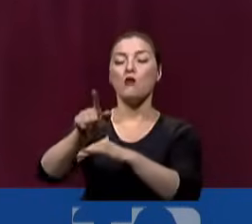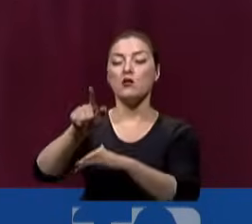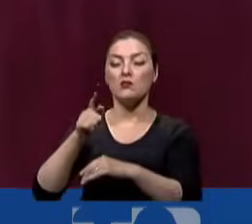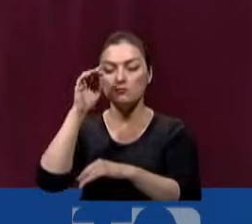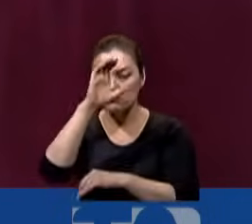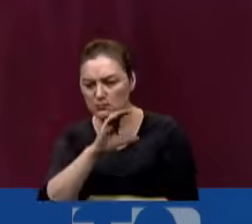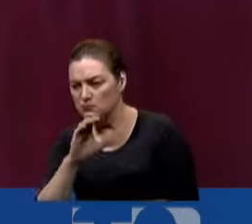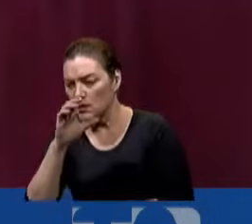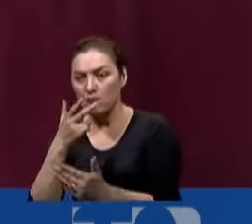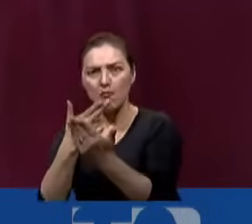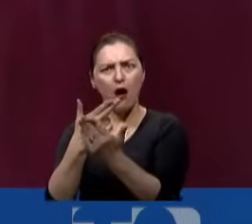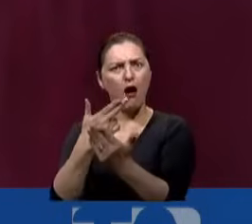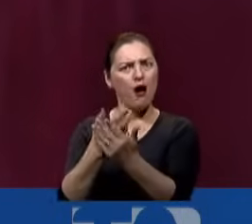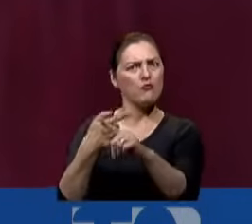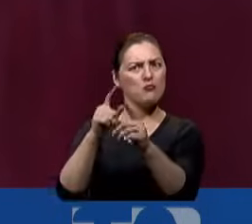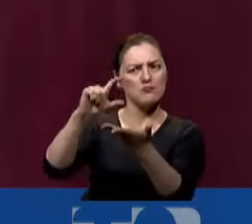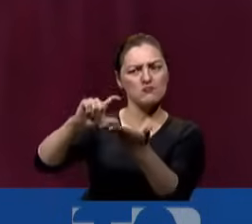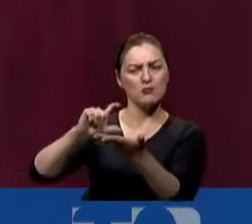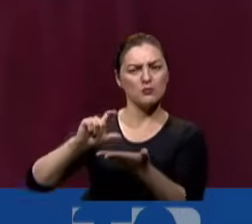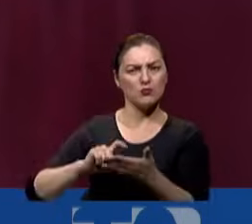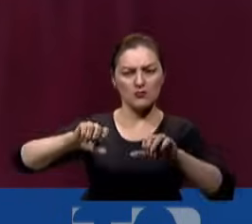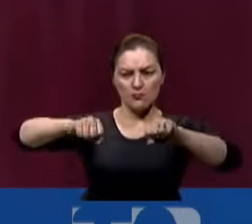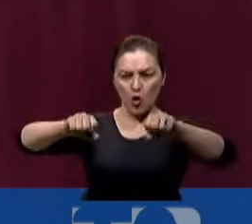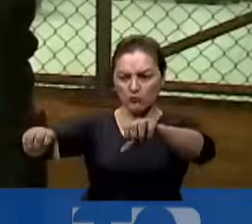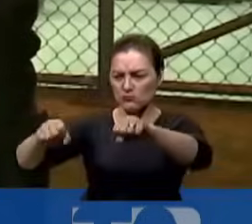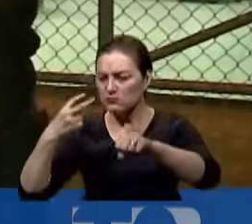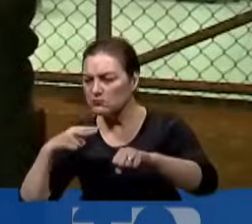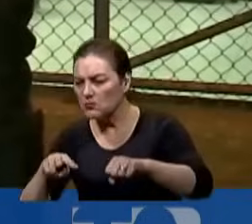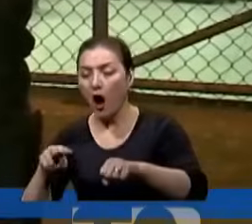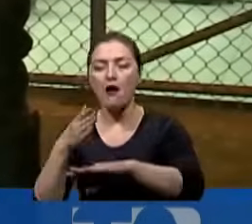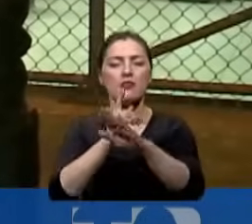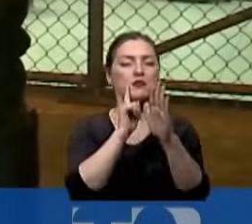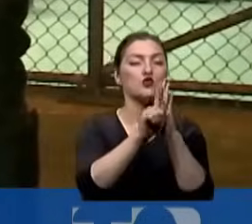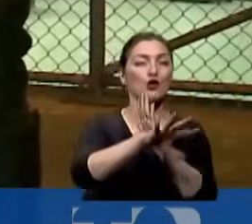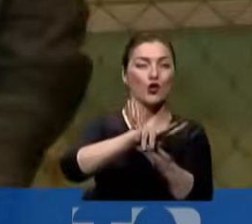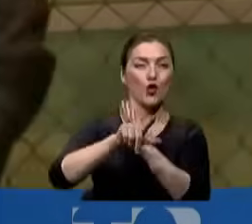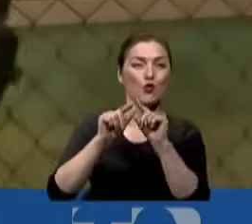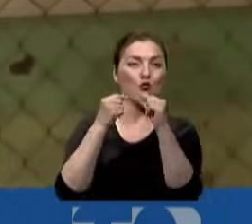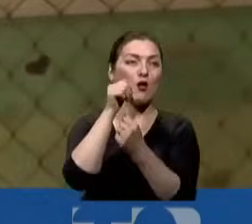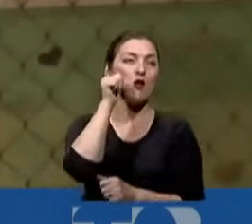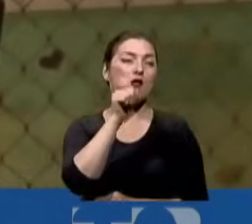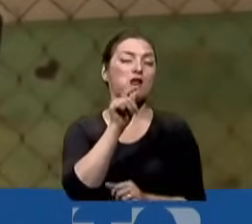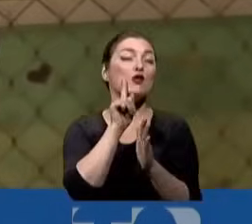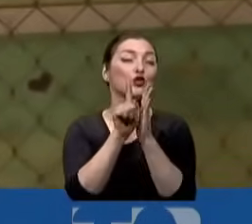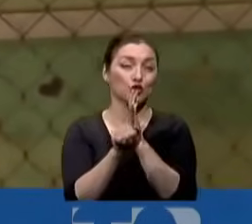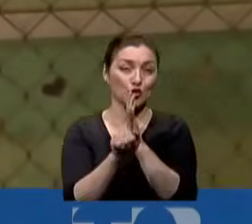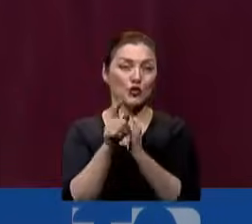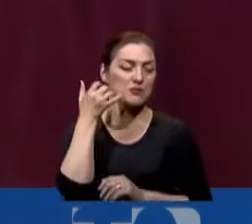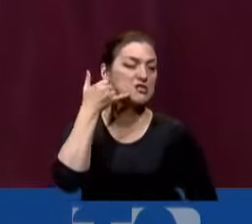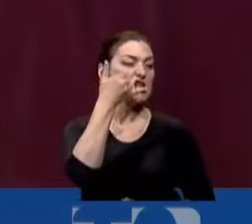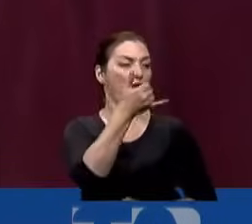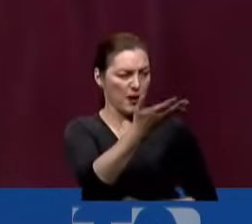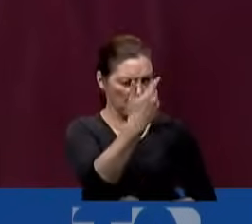calibres, una motocicleta reportada como robada. La banda estaría también relacionada con varias denuncias de